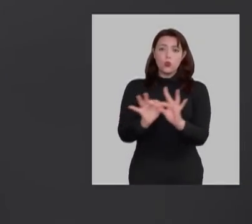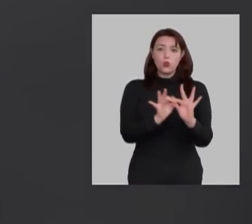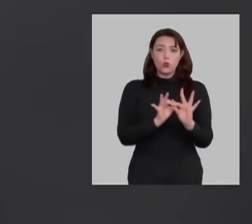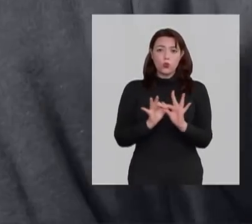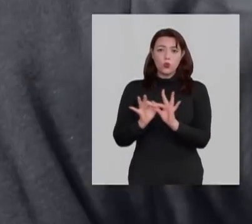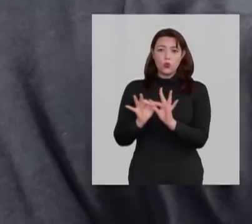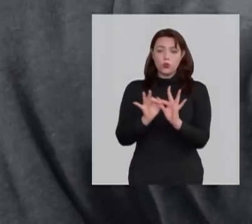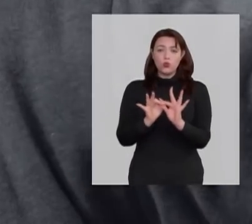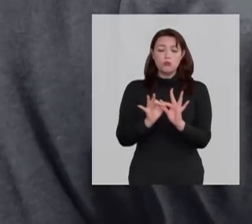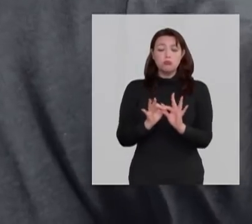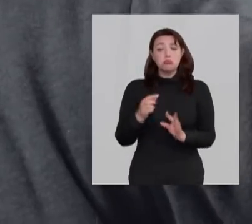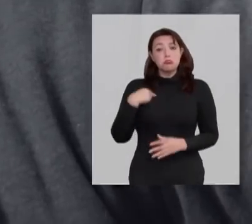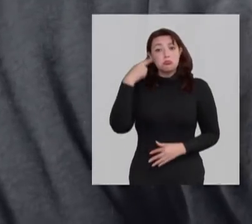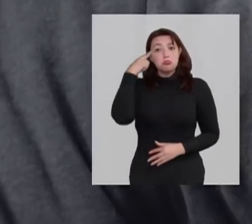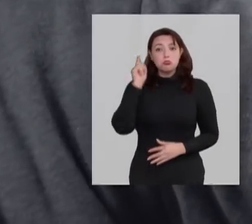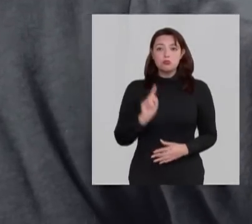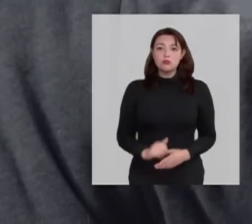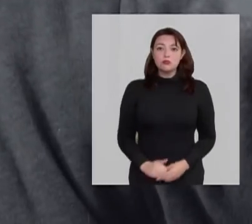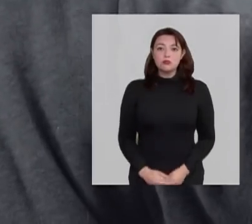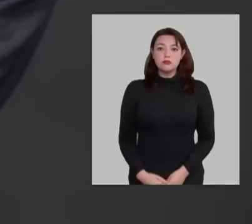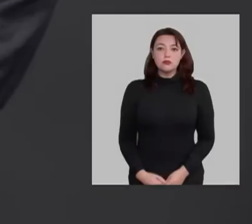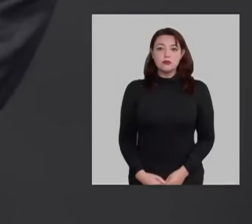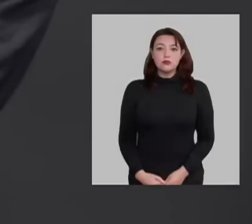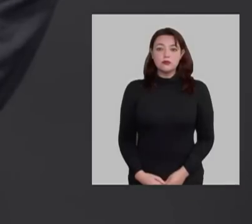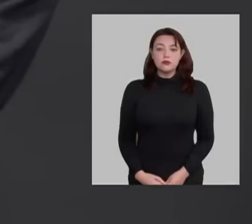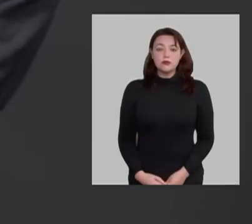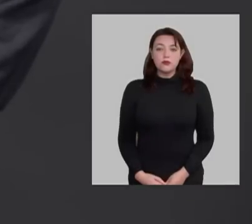unidos. Eso sería.